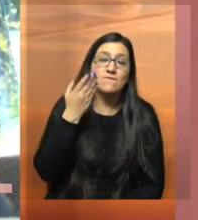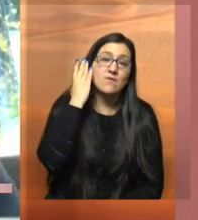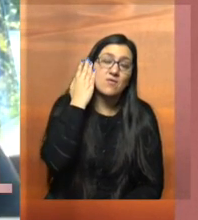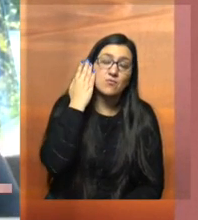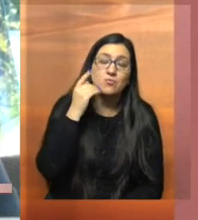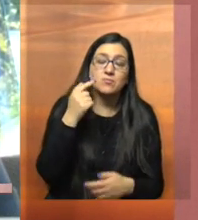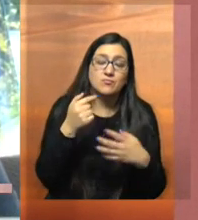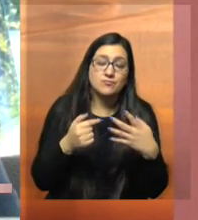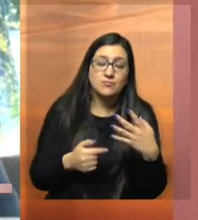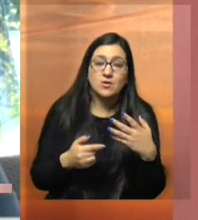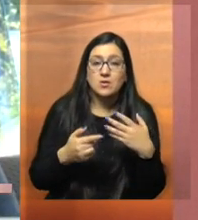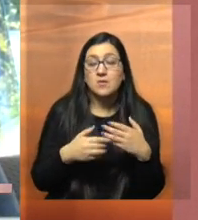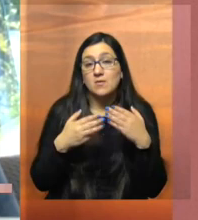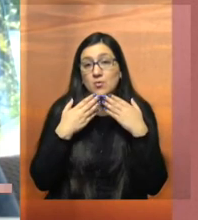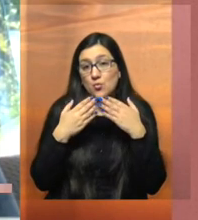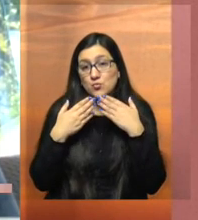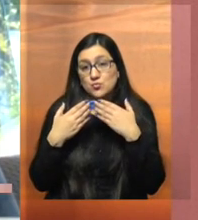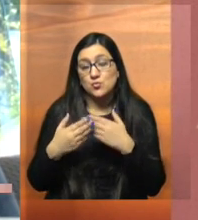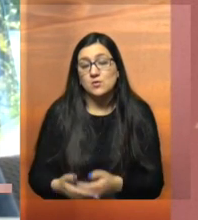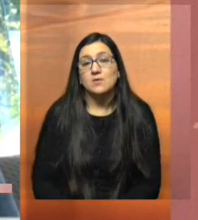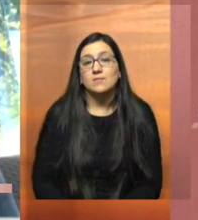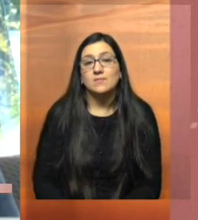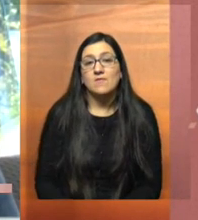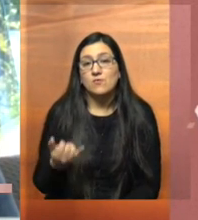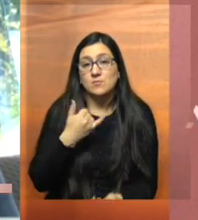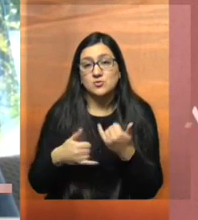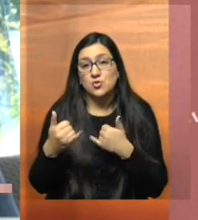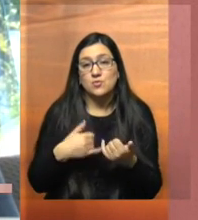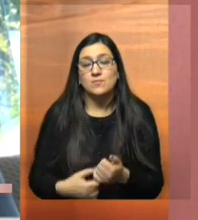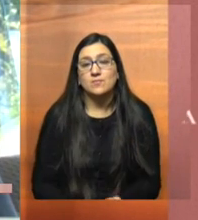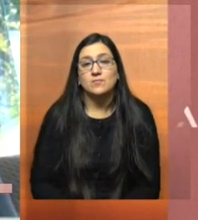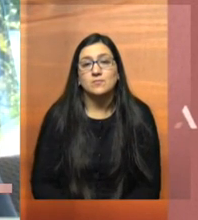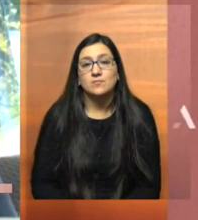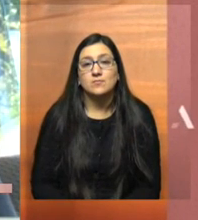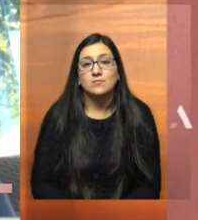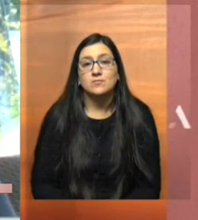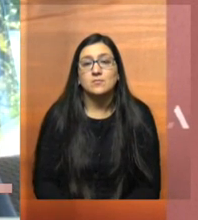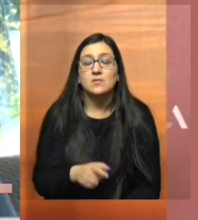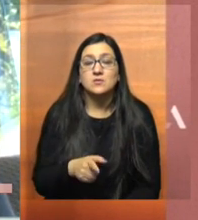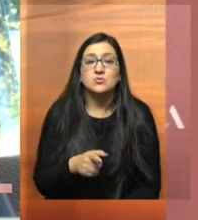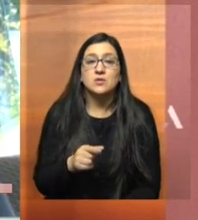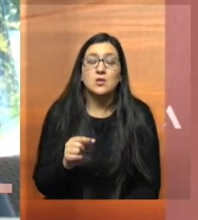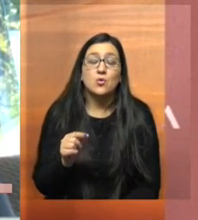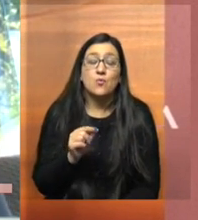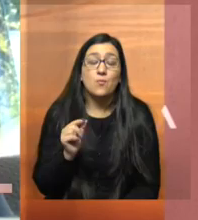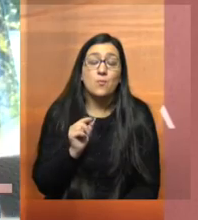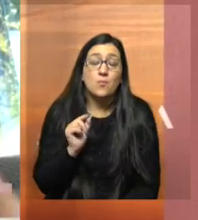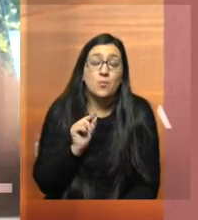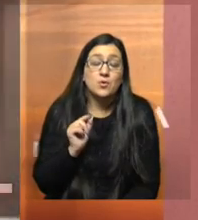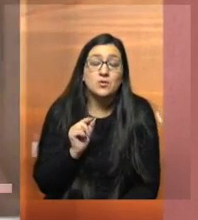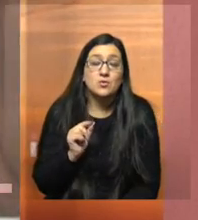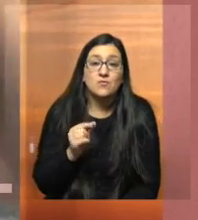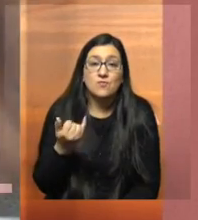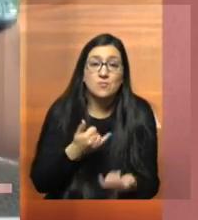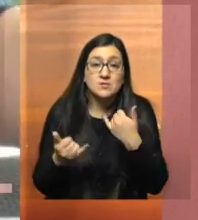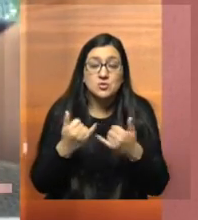etcétera, y consulta el contenido. Ahí vemos que, aunque es flotante, muy flotante, y es una tendencia también global, es decir,